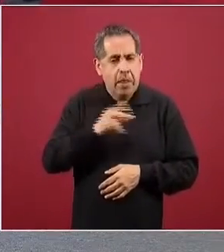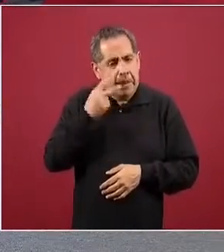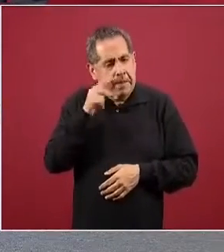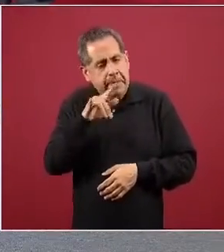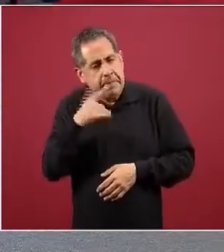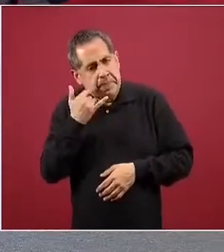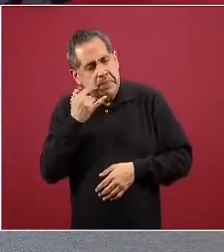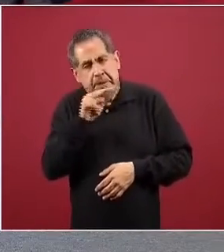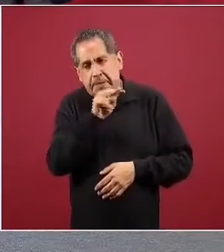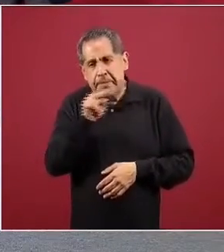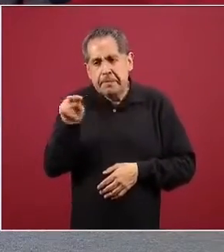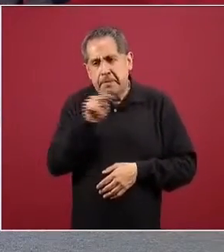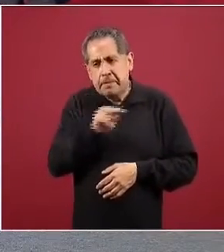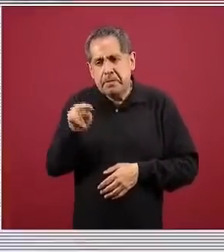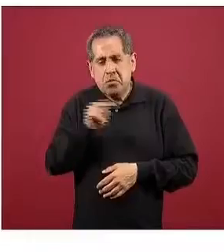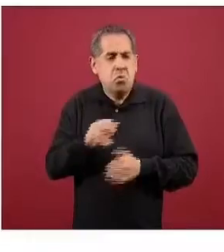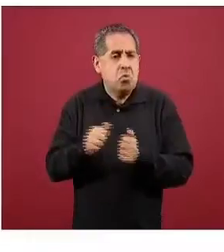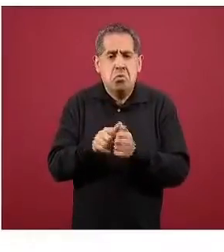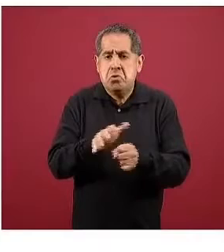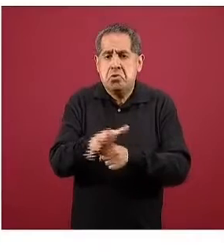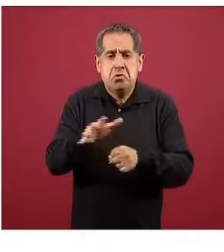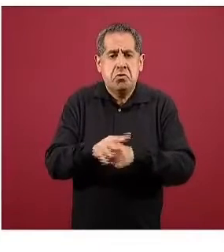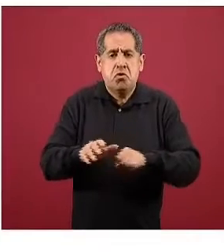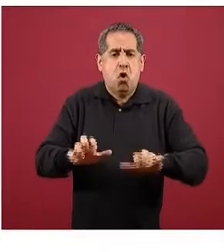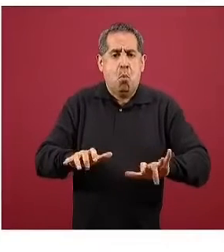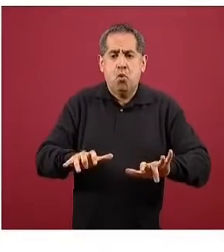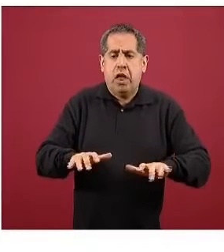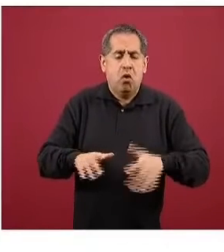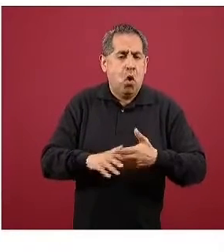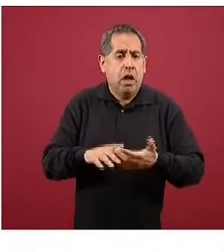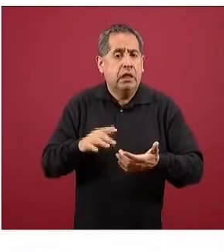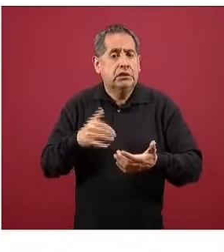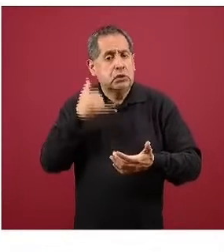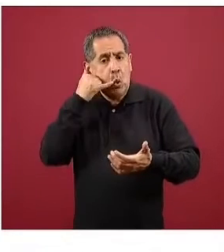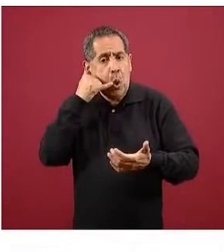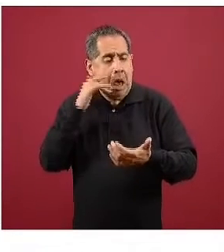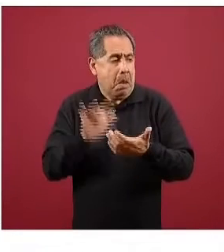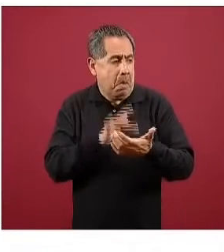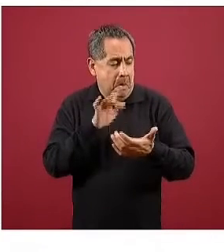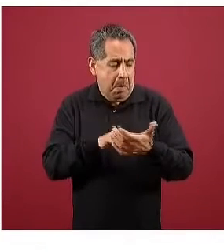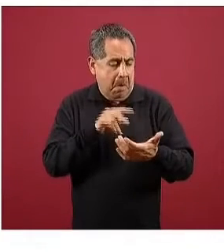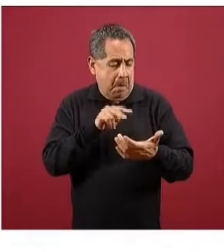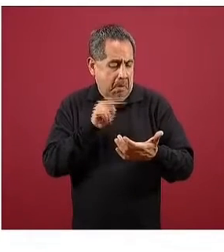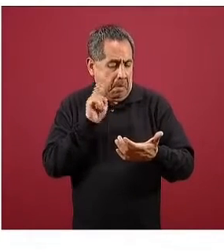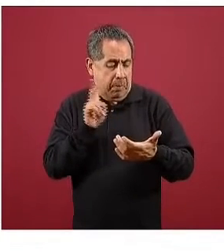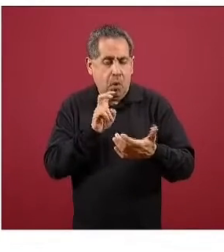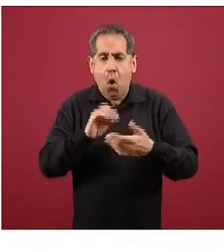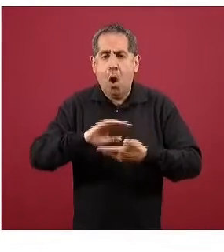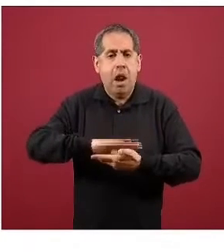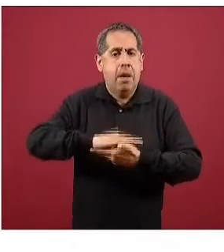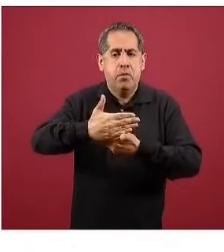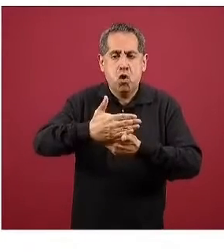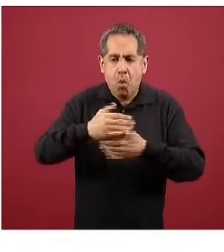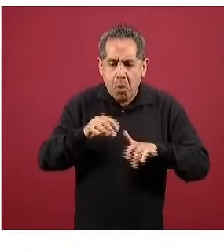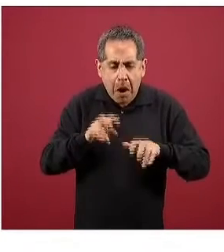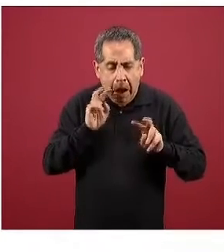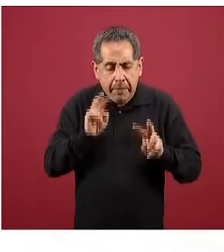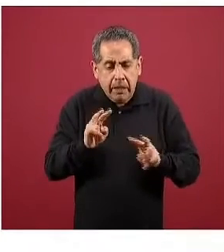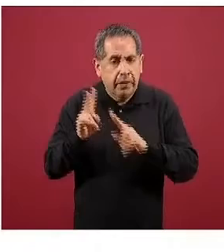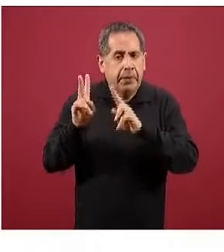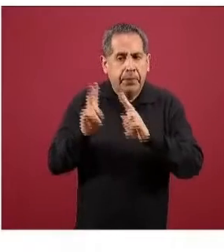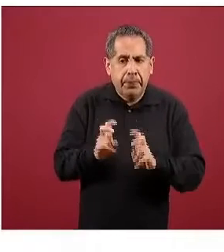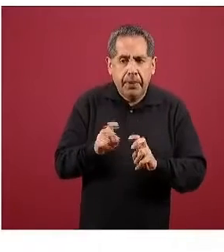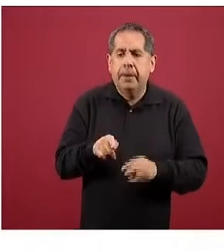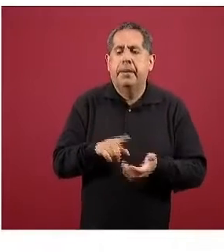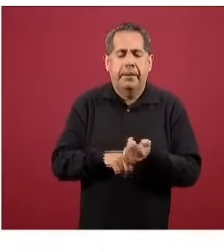consultar desde una computadora, desde un teléfono inteligente o bien de una laptop. También